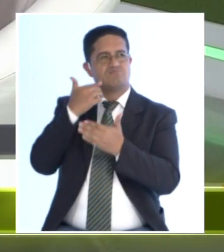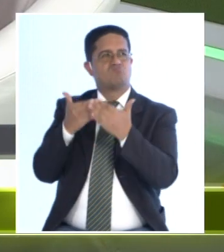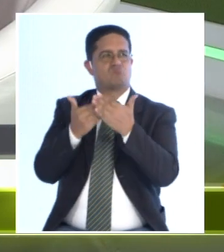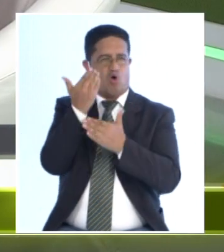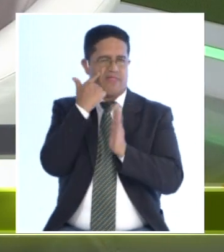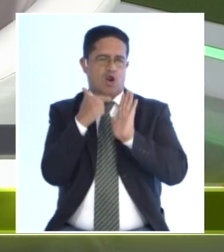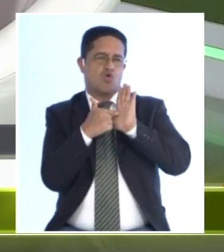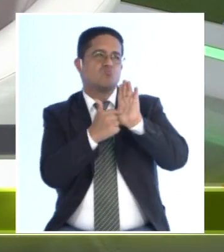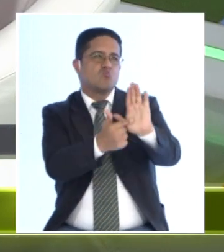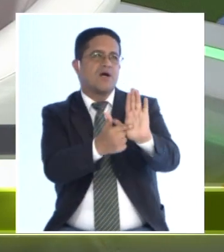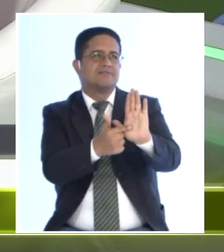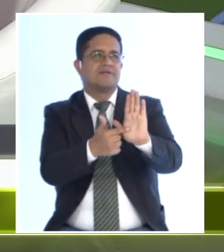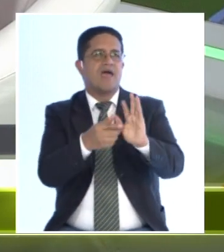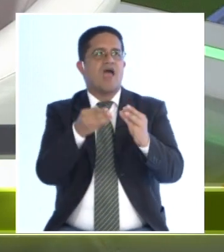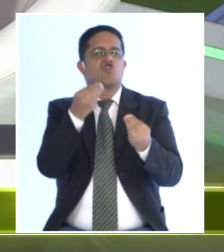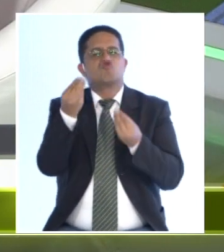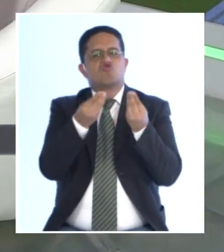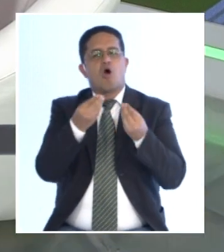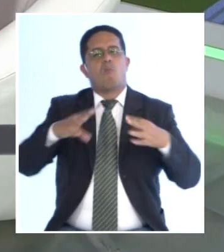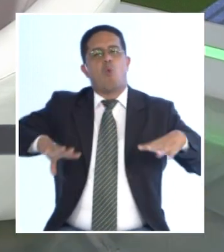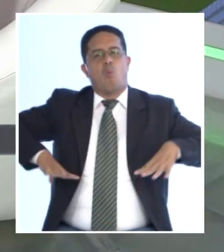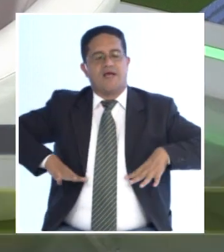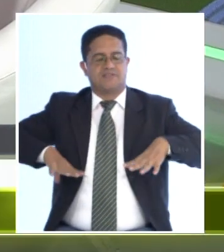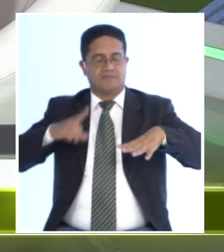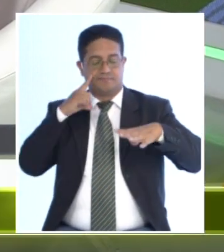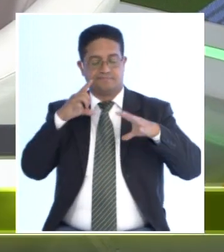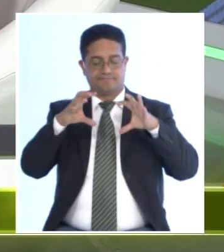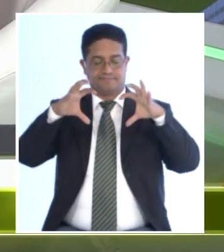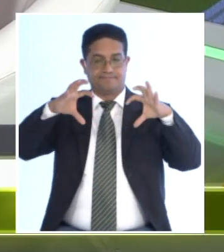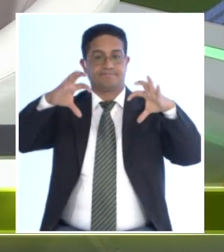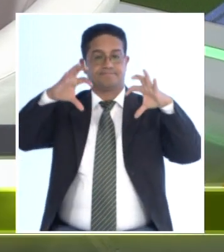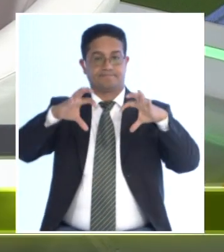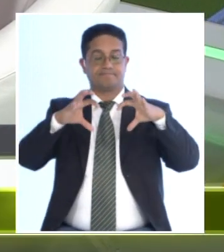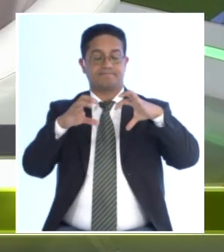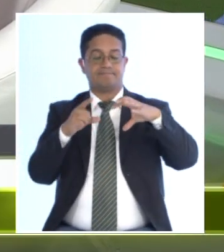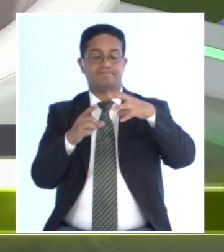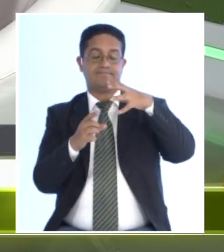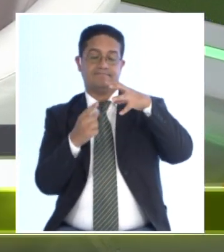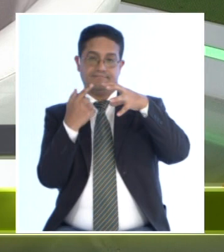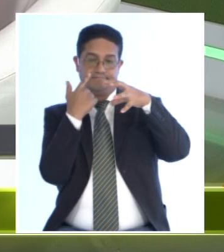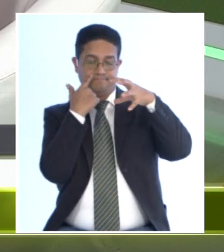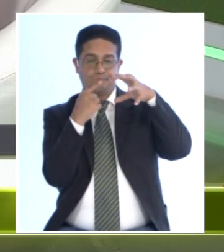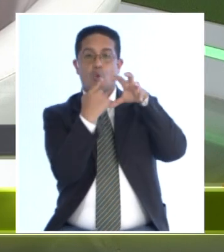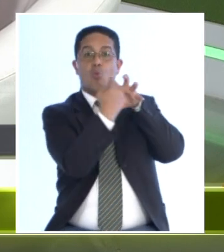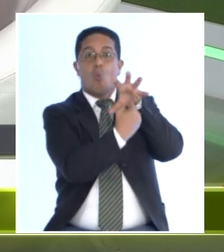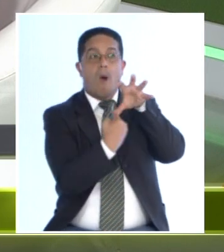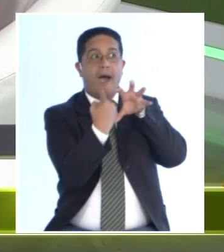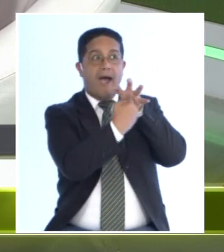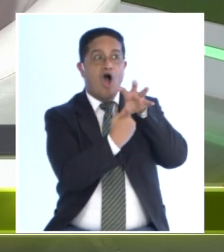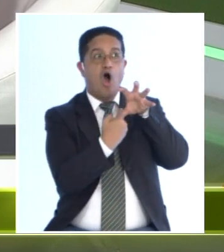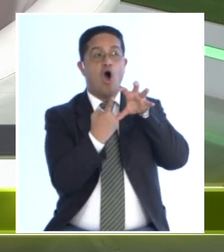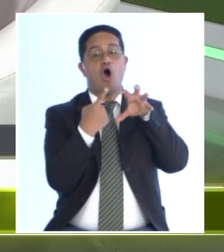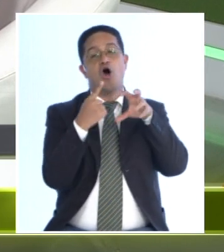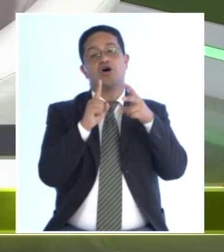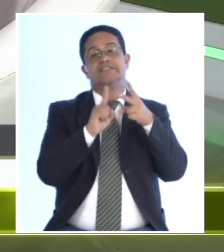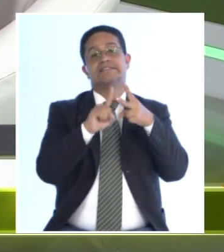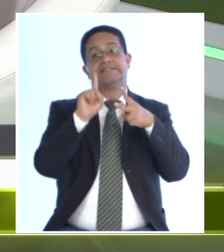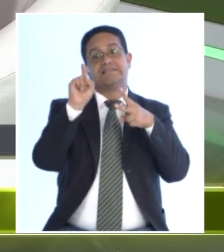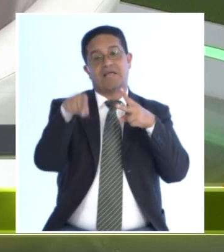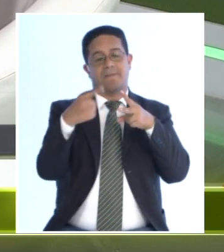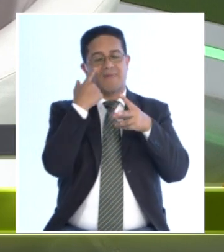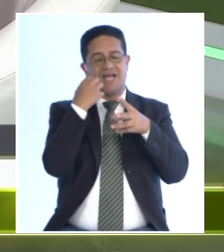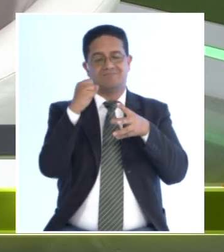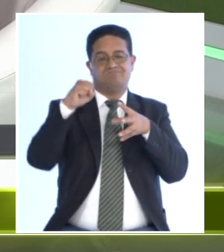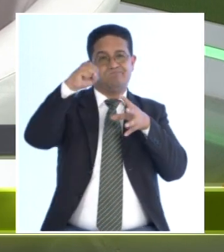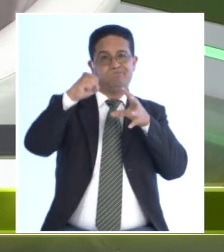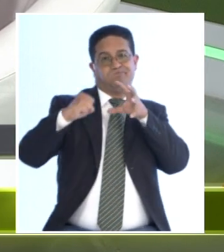ejemplificar cómo la cadera está formada por una parte superior que se llama acetábulo, es decir, una concavidad, y una parte que es esférica,